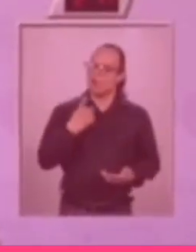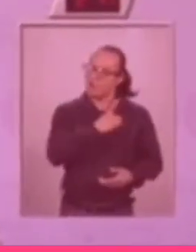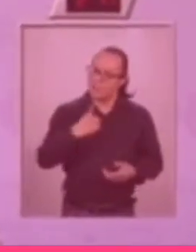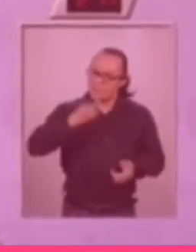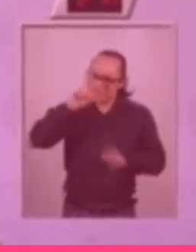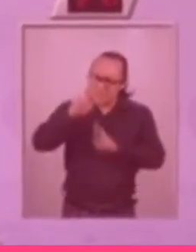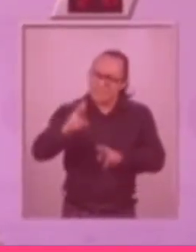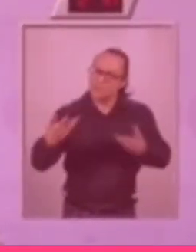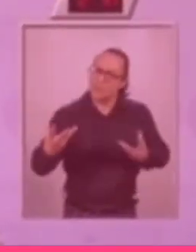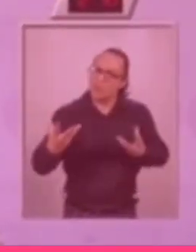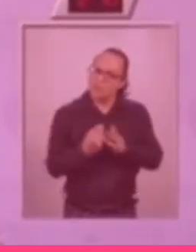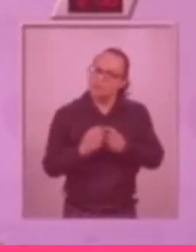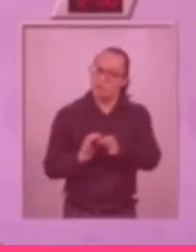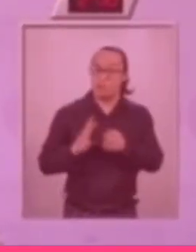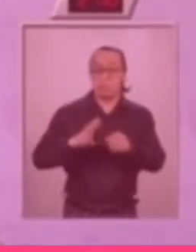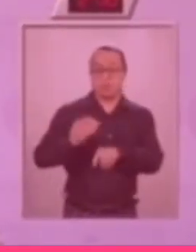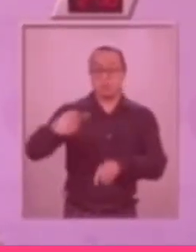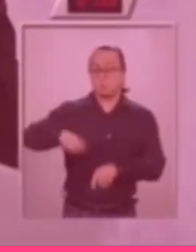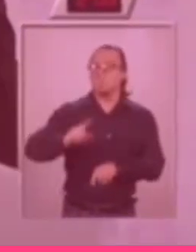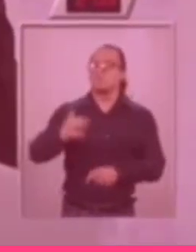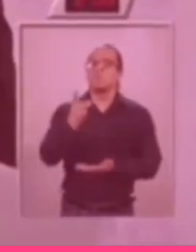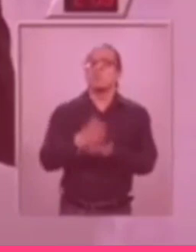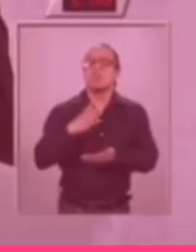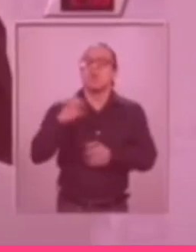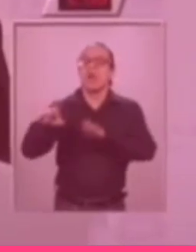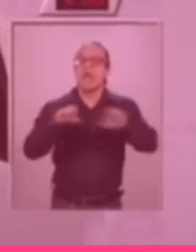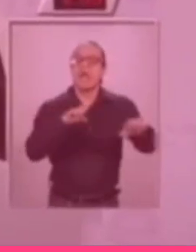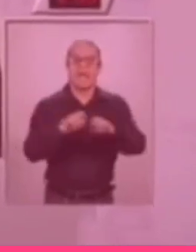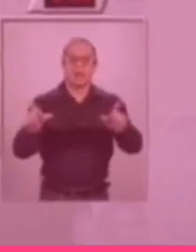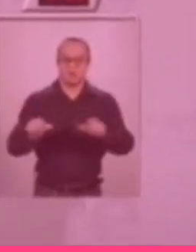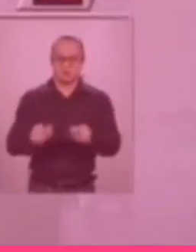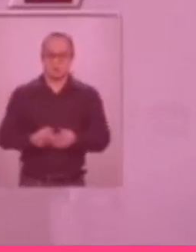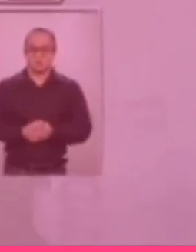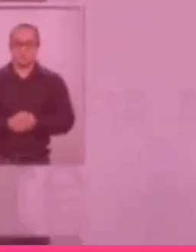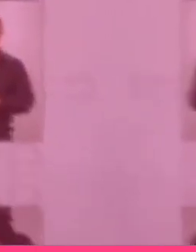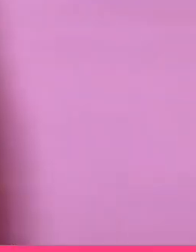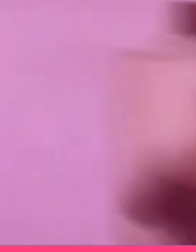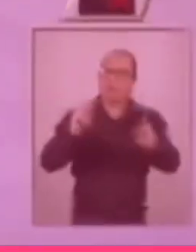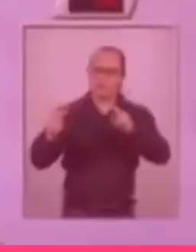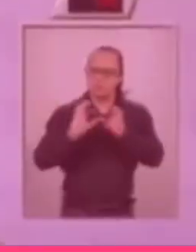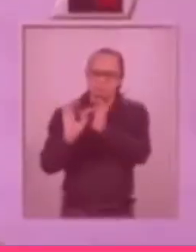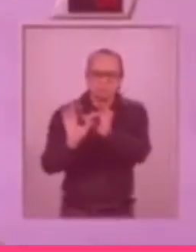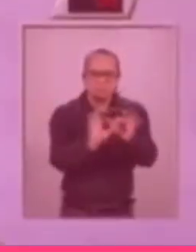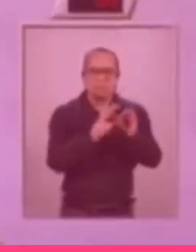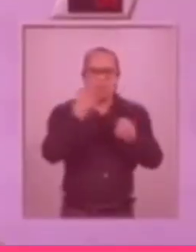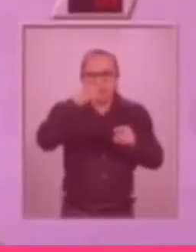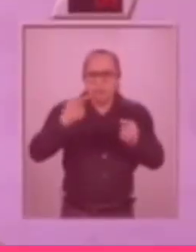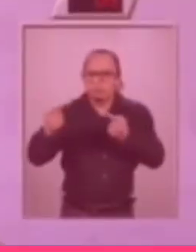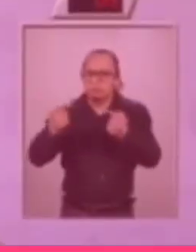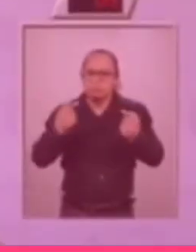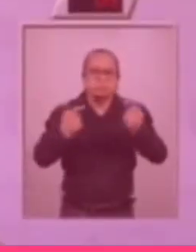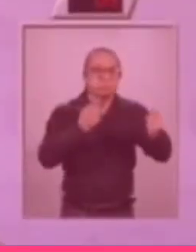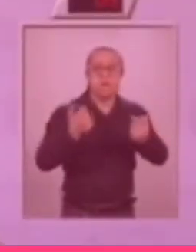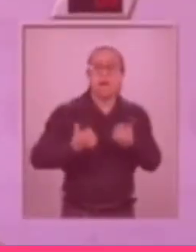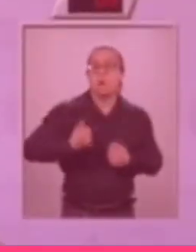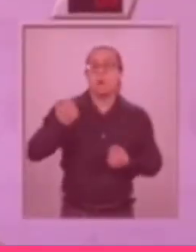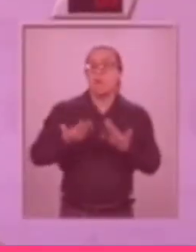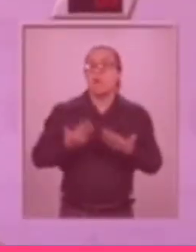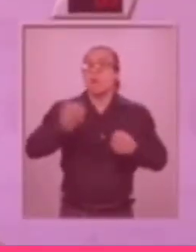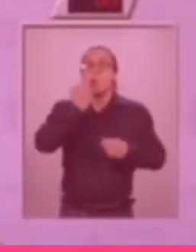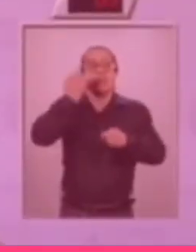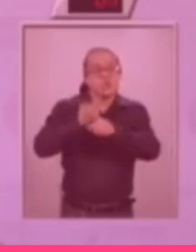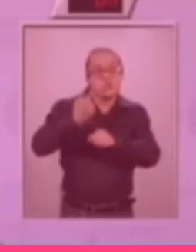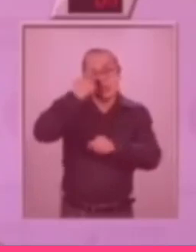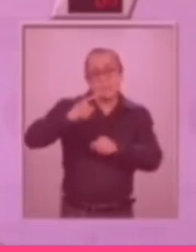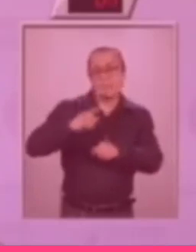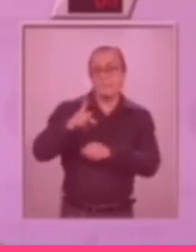gente, porque ustedes los han utilizado. ¿Qué otras propuestas tiene para los 12 millones de electores? Para que no desaprovechemos esta oportunidad histórica